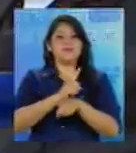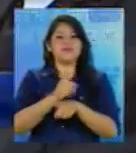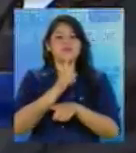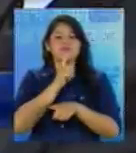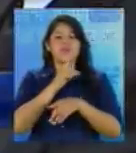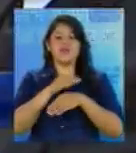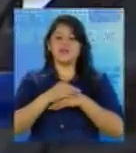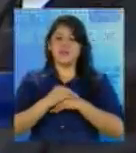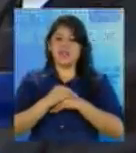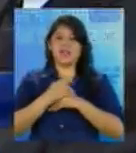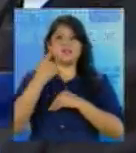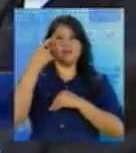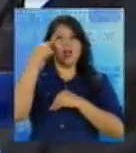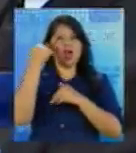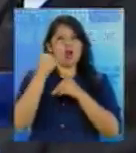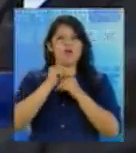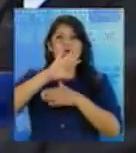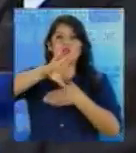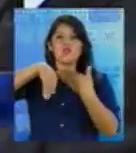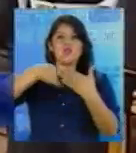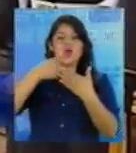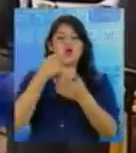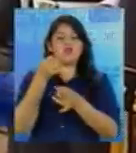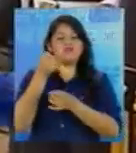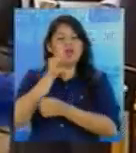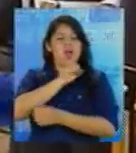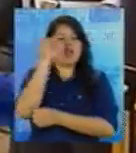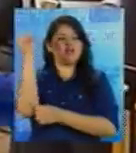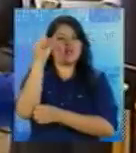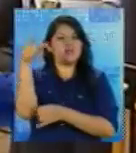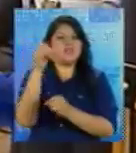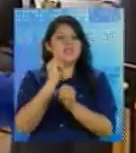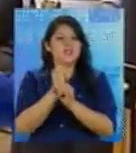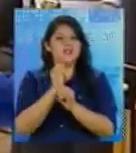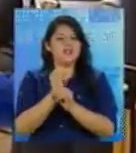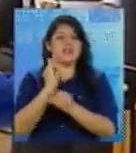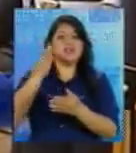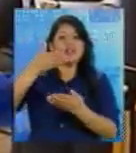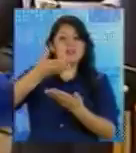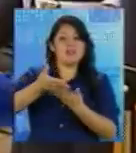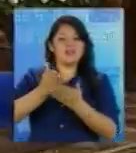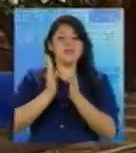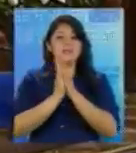silencio recordaron a todos los héroes de la institución. A la misa asistió